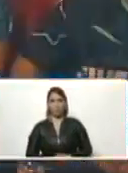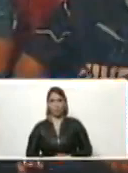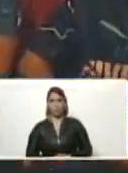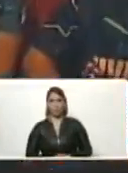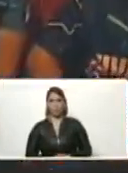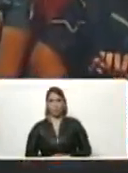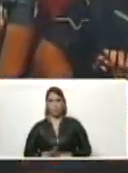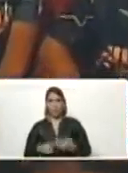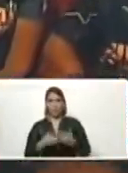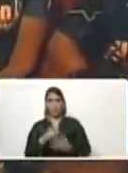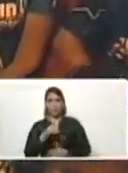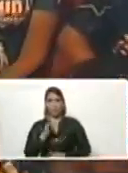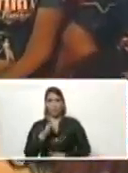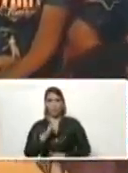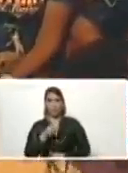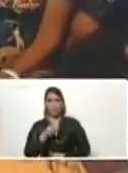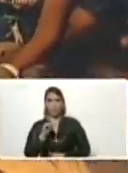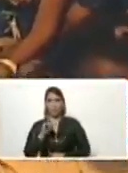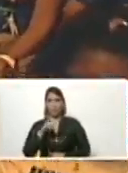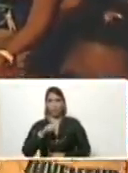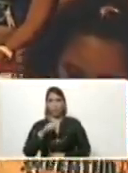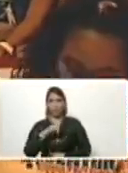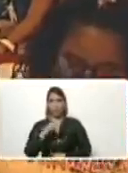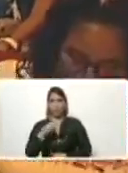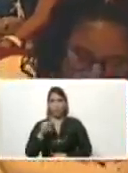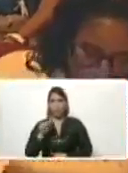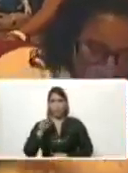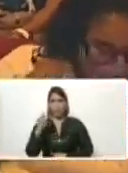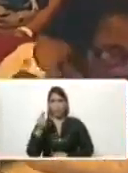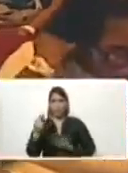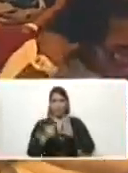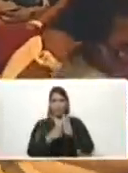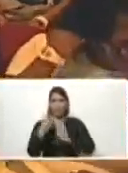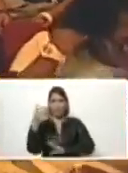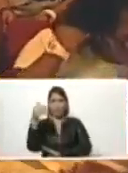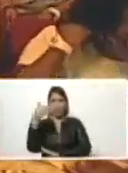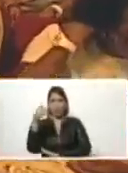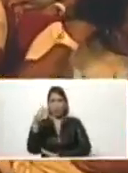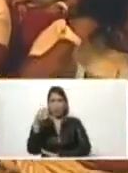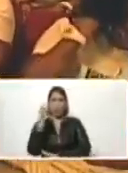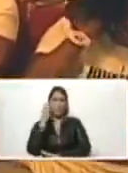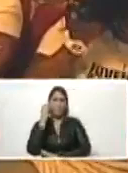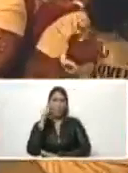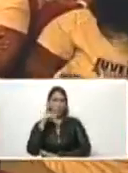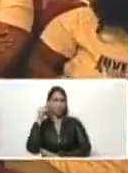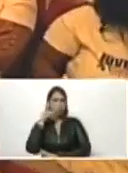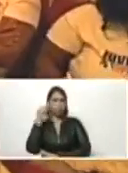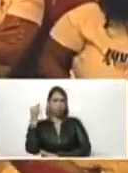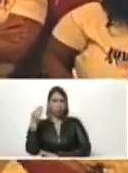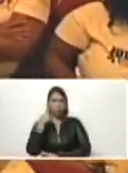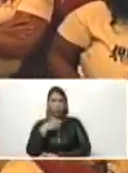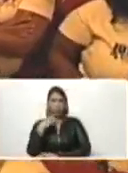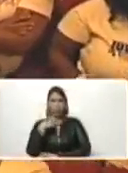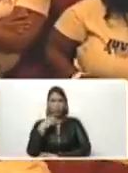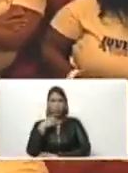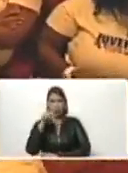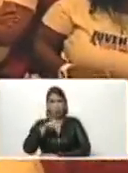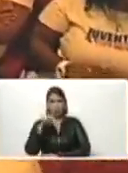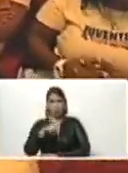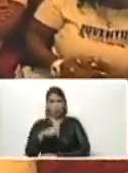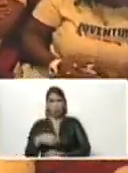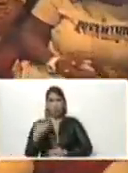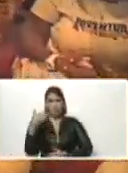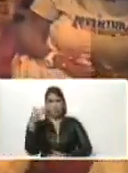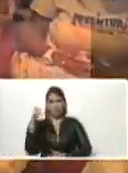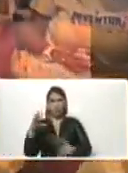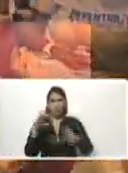hasta el Pichincha, por primera vez, la bandera tricolor del amarillo, azul y rojo. Hoy es la bandera